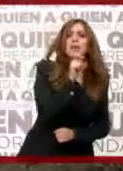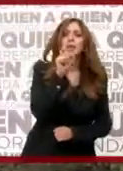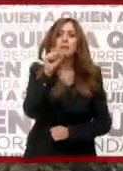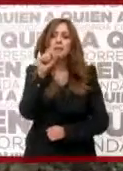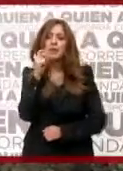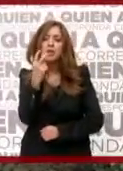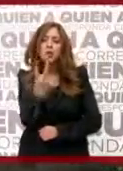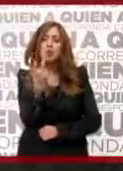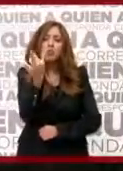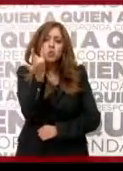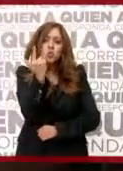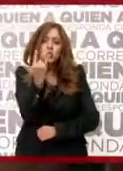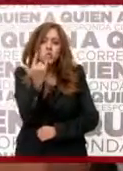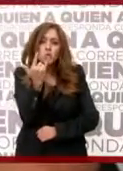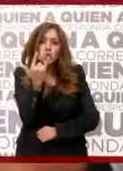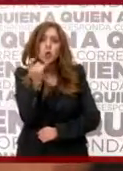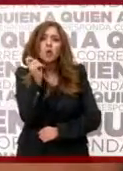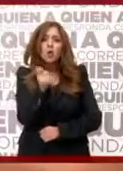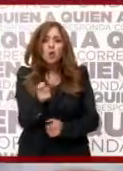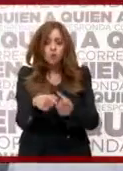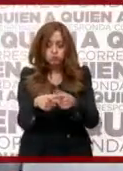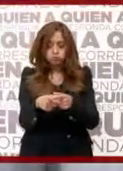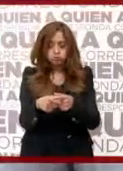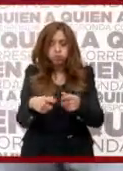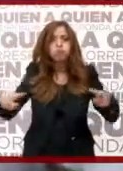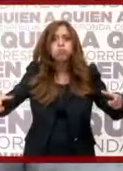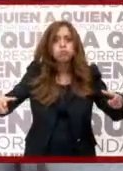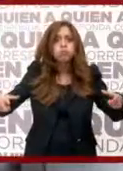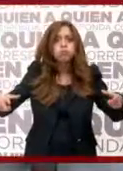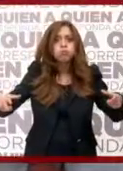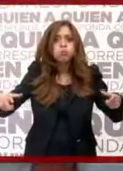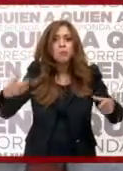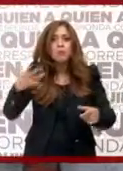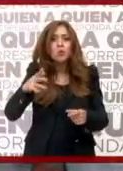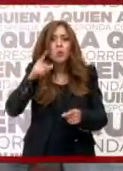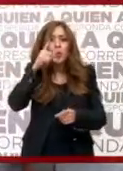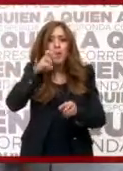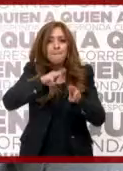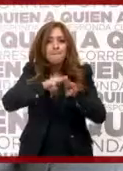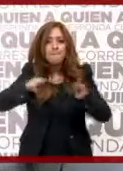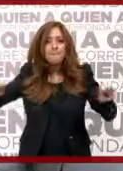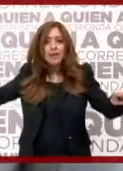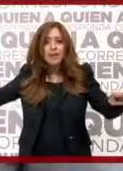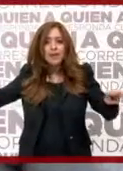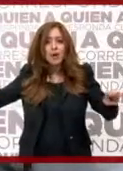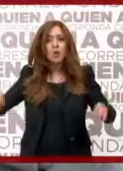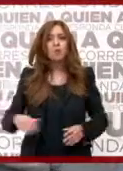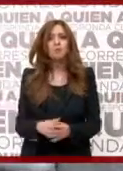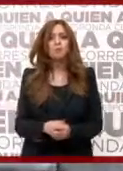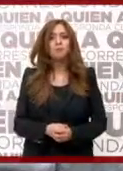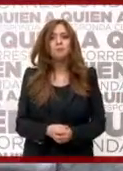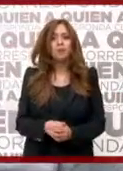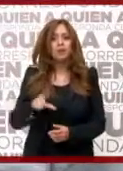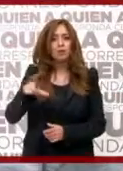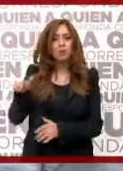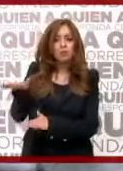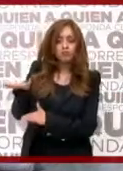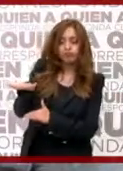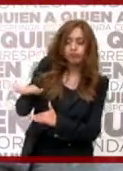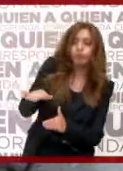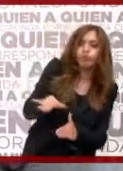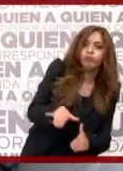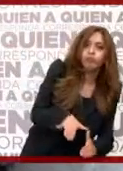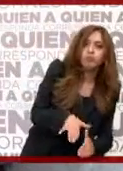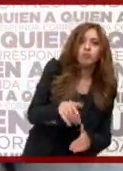julio, con un socavón que se hizo aproximadamente de metro y medio, 2 metros. Y hacia abajo pues tenía más o